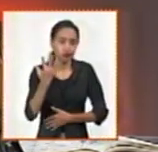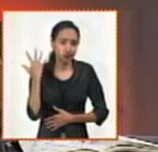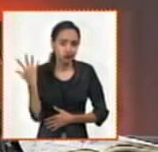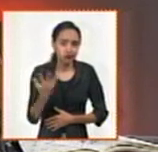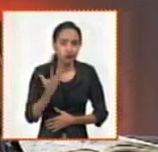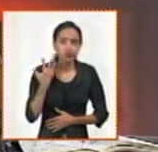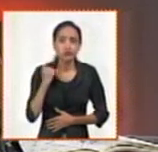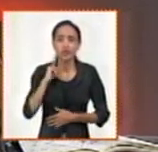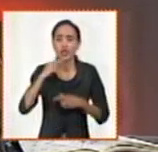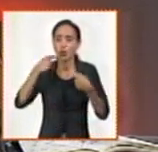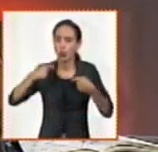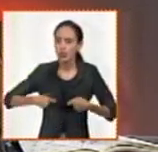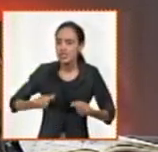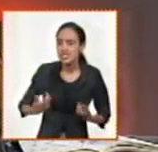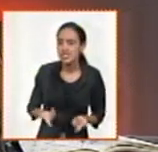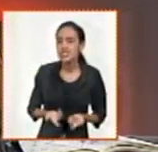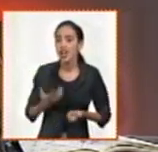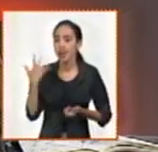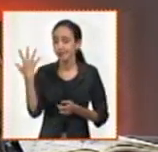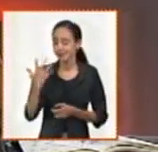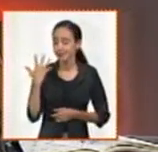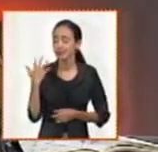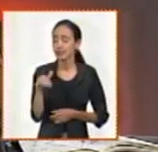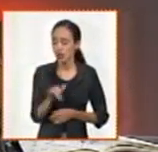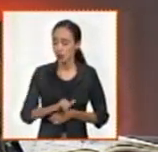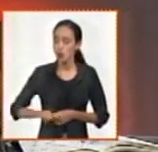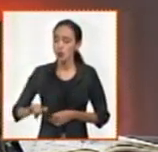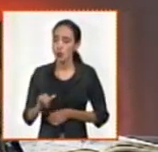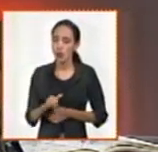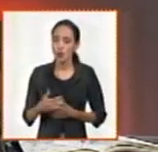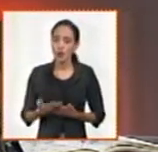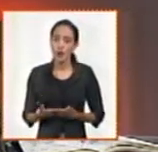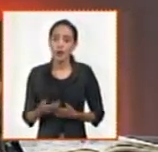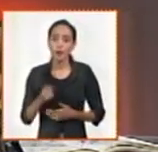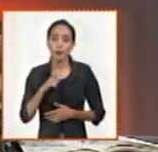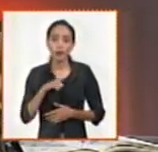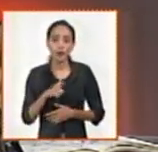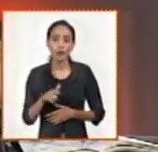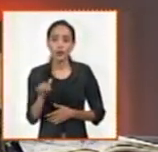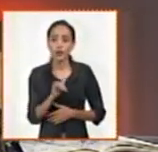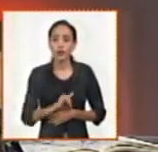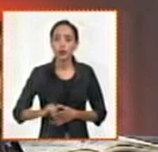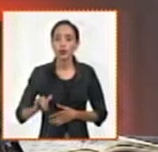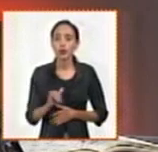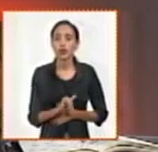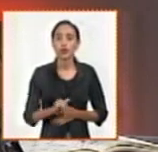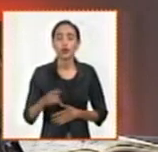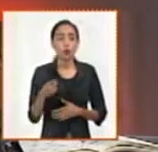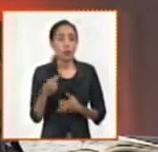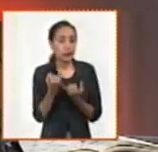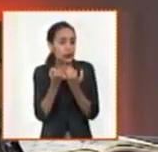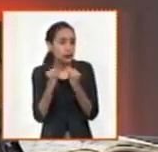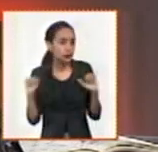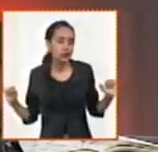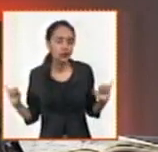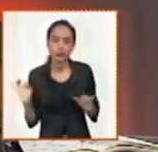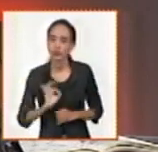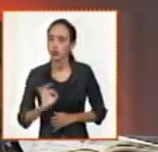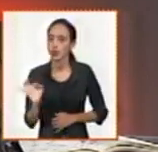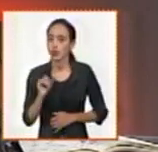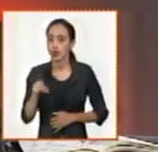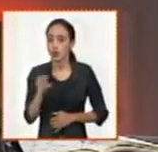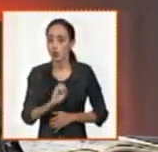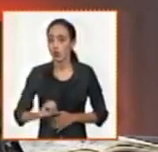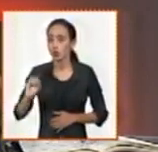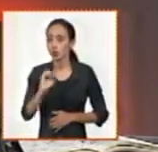la injusticia climática que están viviendo, el hecho de que siguen sin soberanía a esta